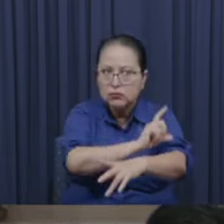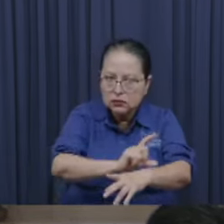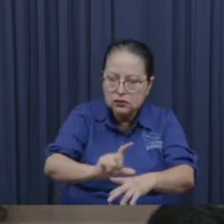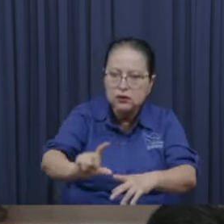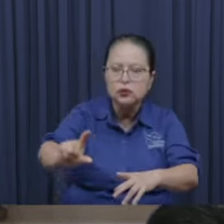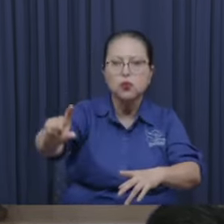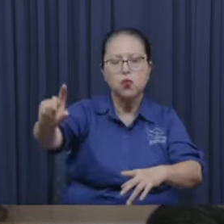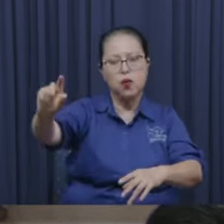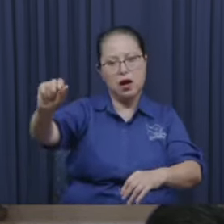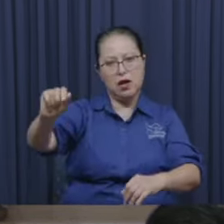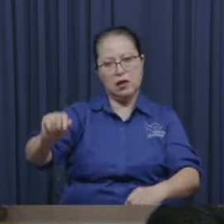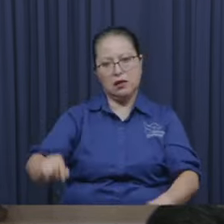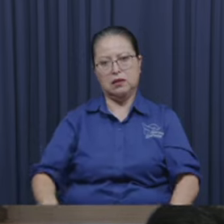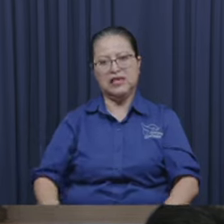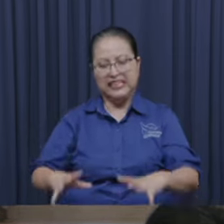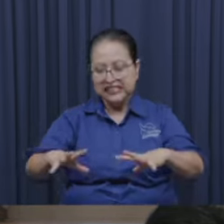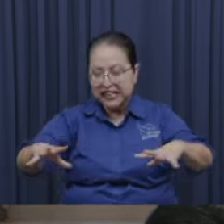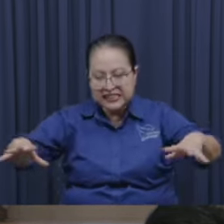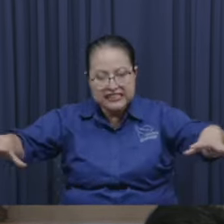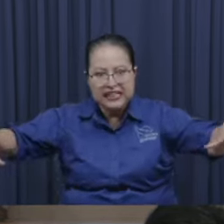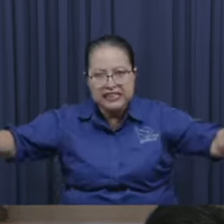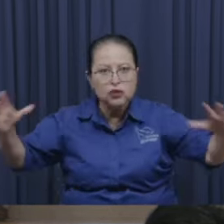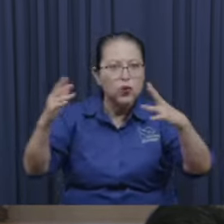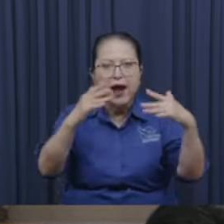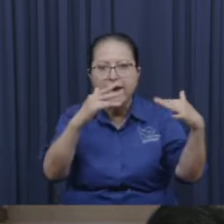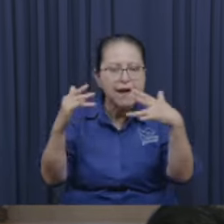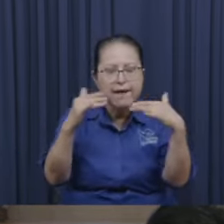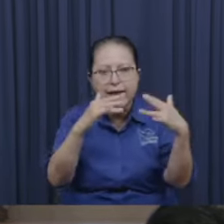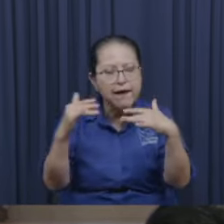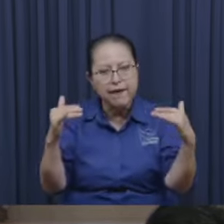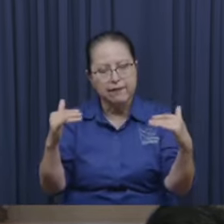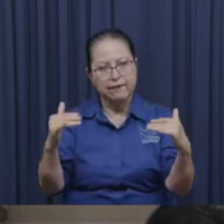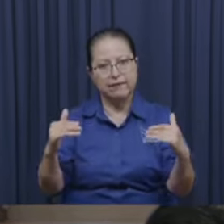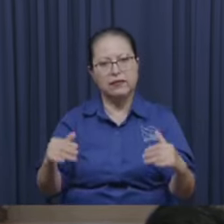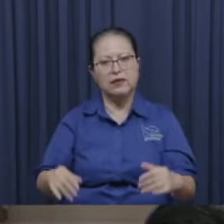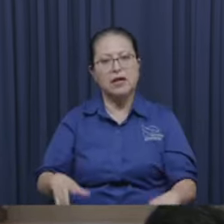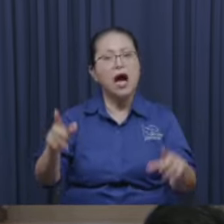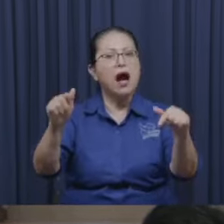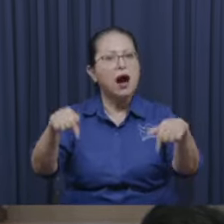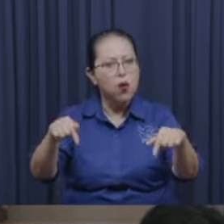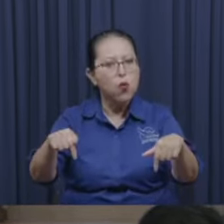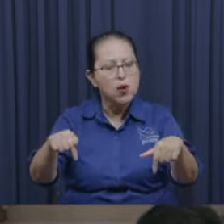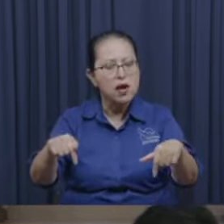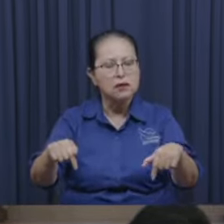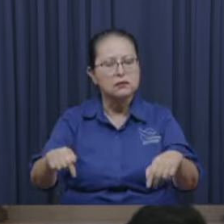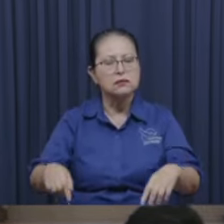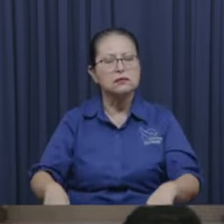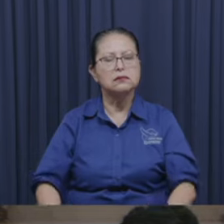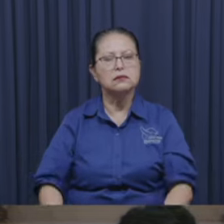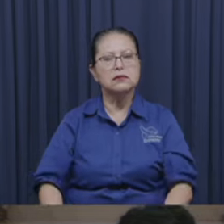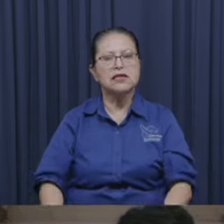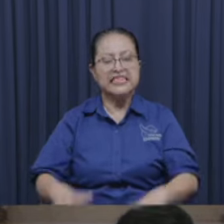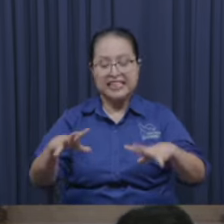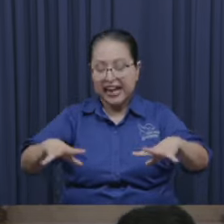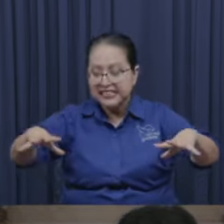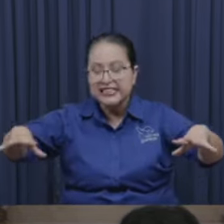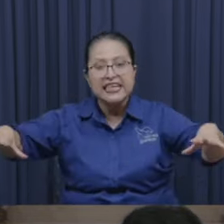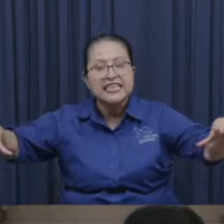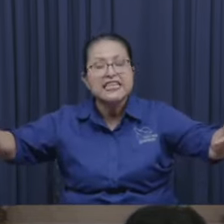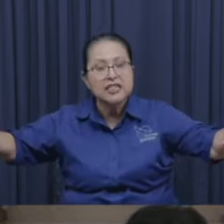solo el sur la línea la franja de gaza y ahora se llegó y y con y con